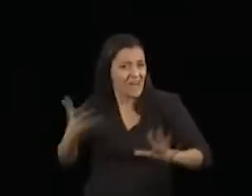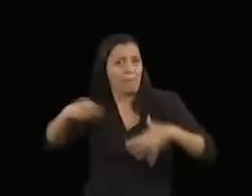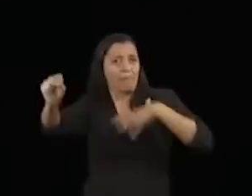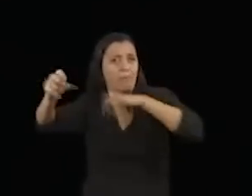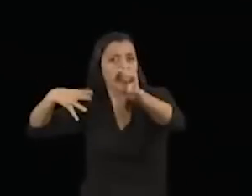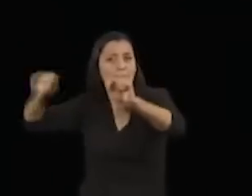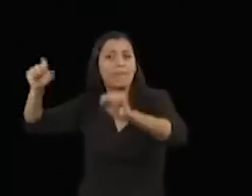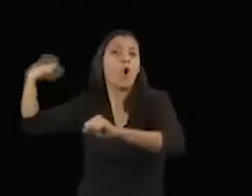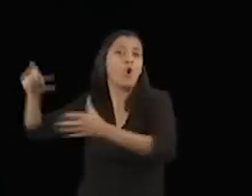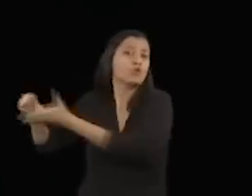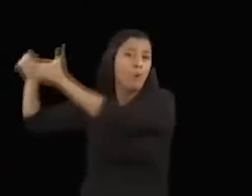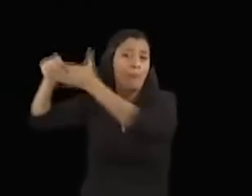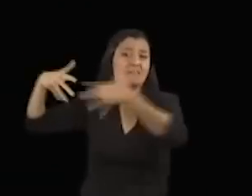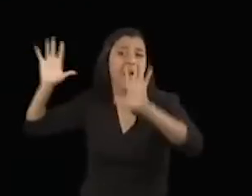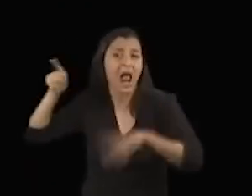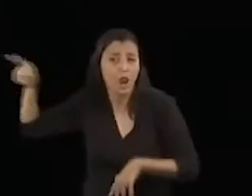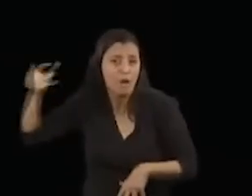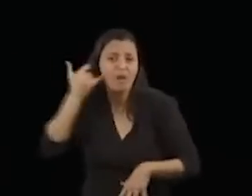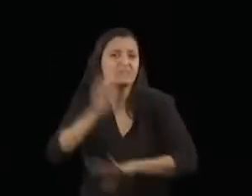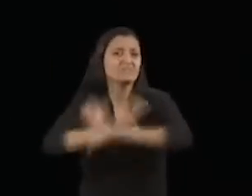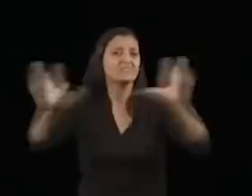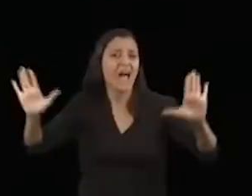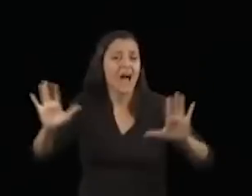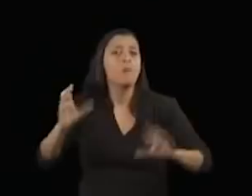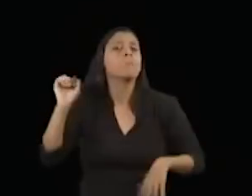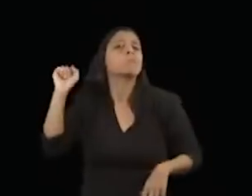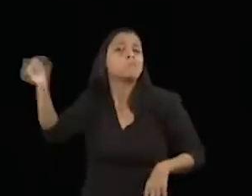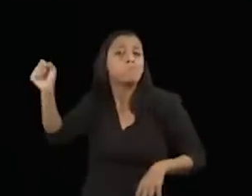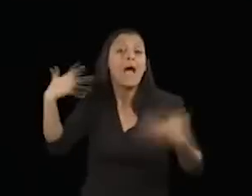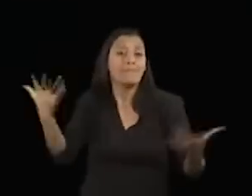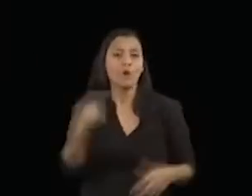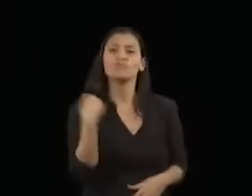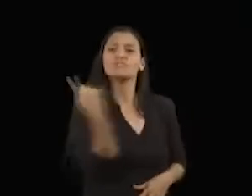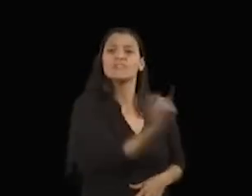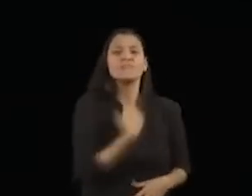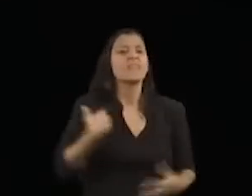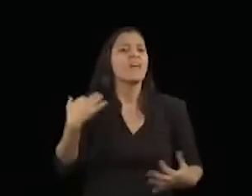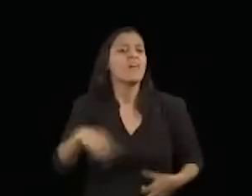lugares. Por lo tanto, uno lo que tendría que hacer, ¿qué es?